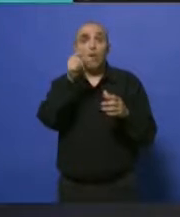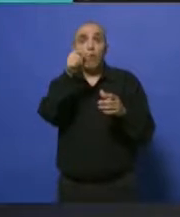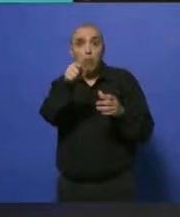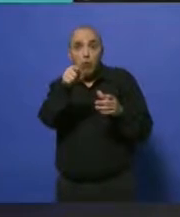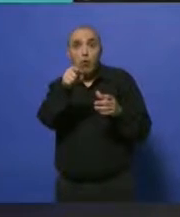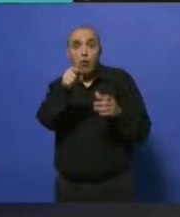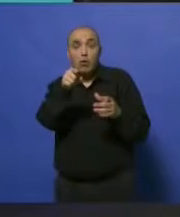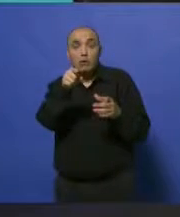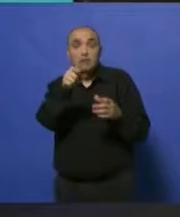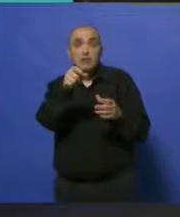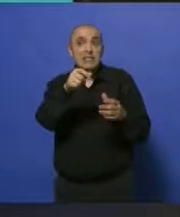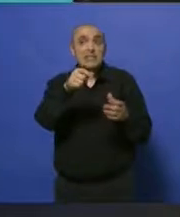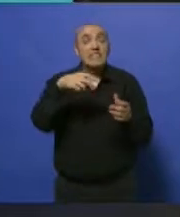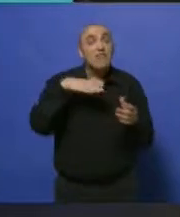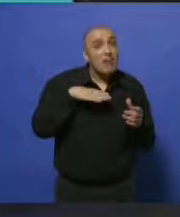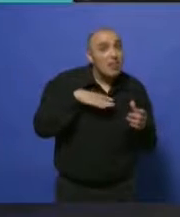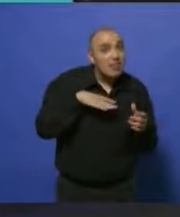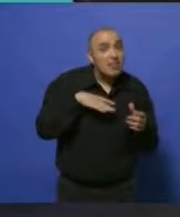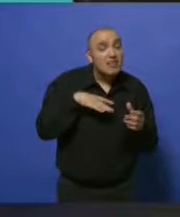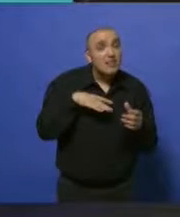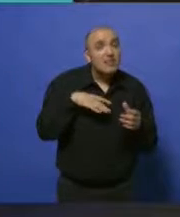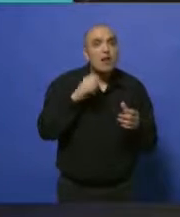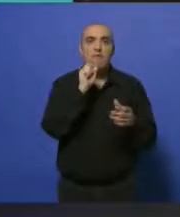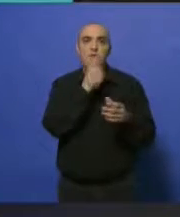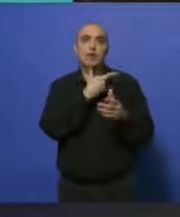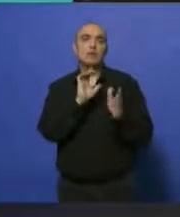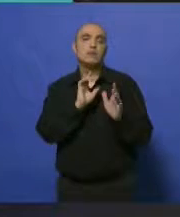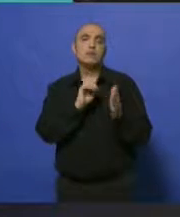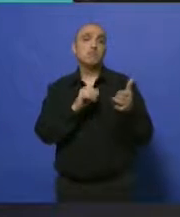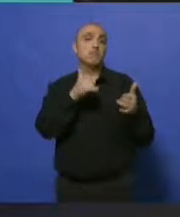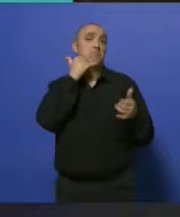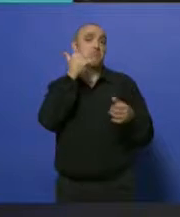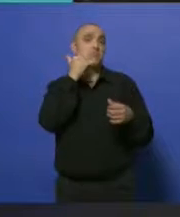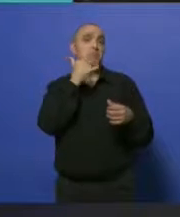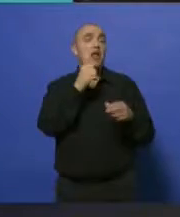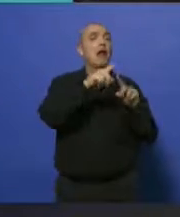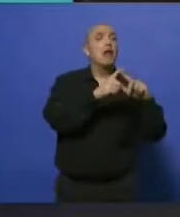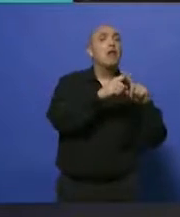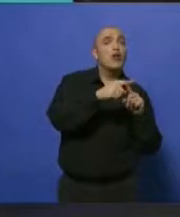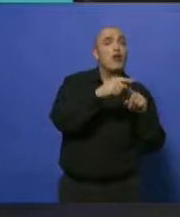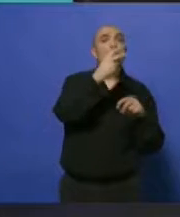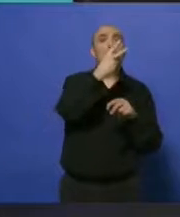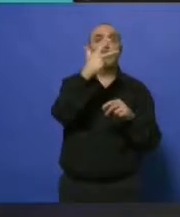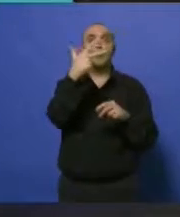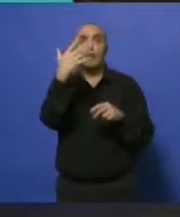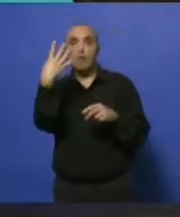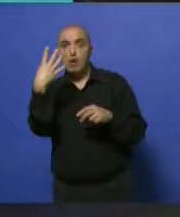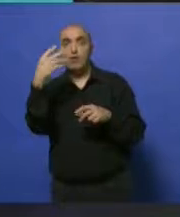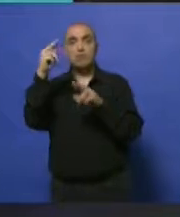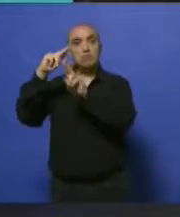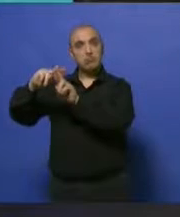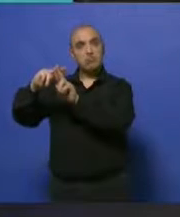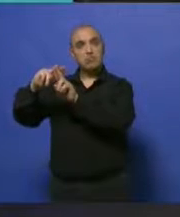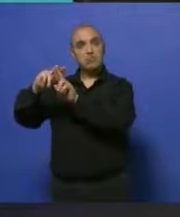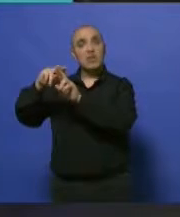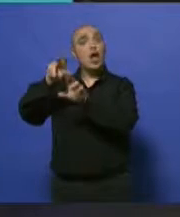que no hizo todavía el trámite, hacelo, es muy fácil. Tenés que llamar desde tu celular, *234, numeral, y de esta manera